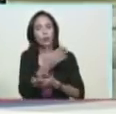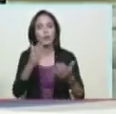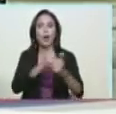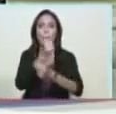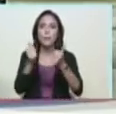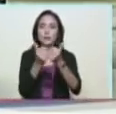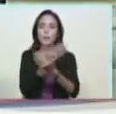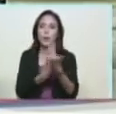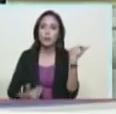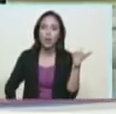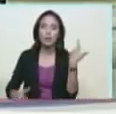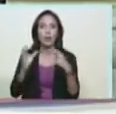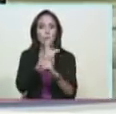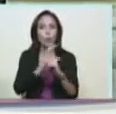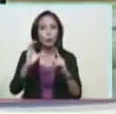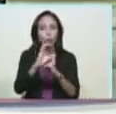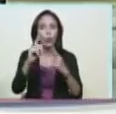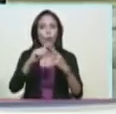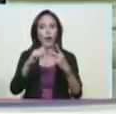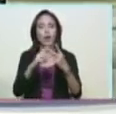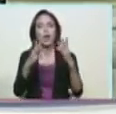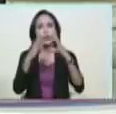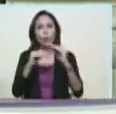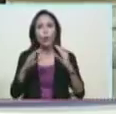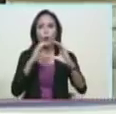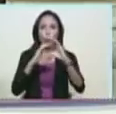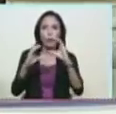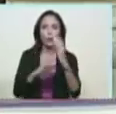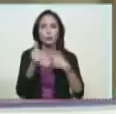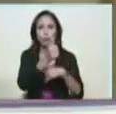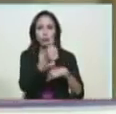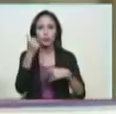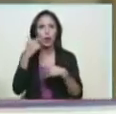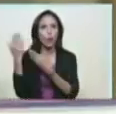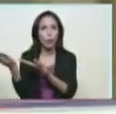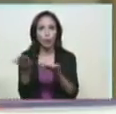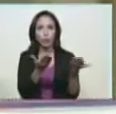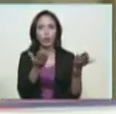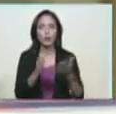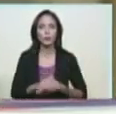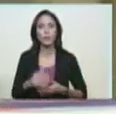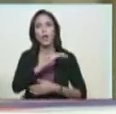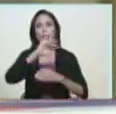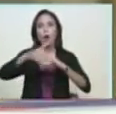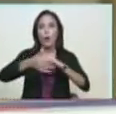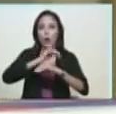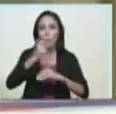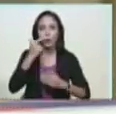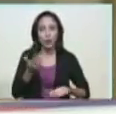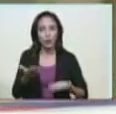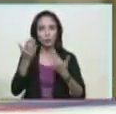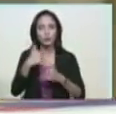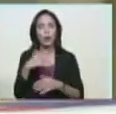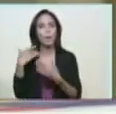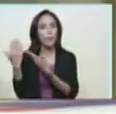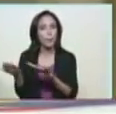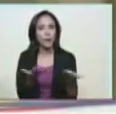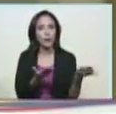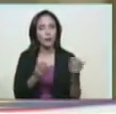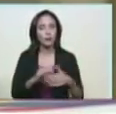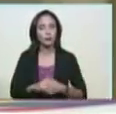cultura intelectuales y comunicación tomé jorge rodríguez gómez